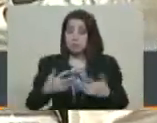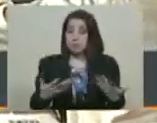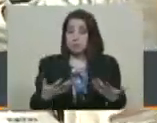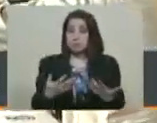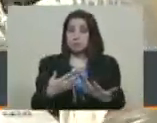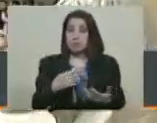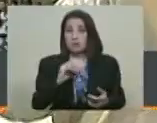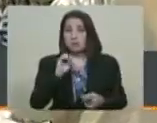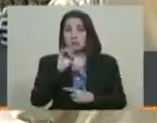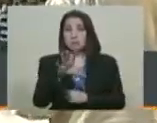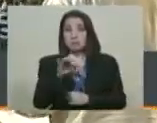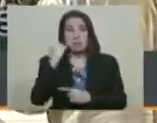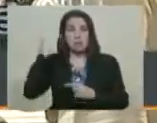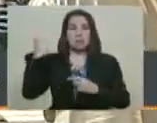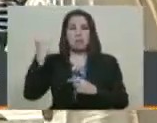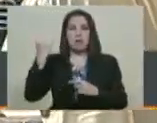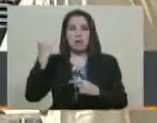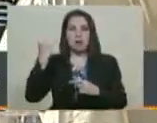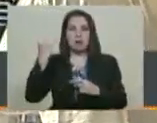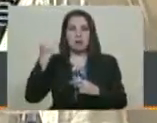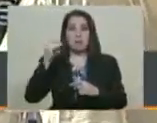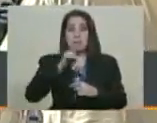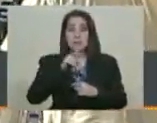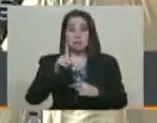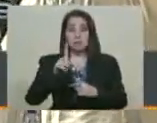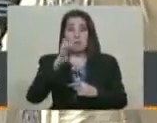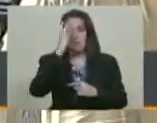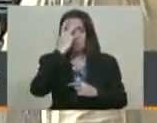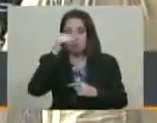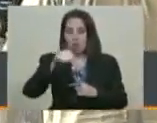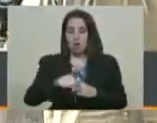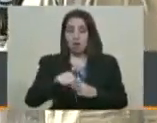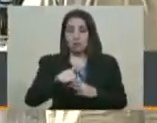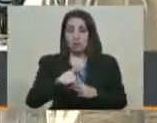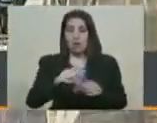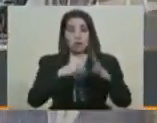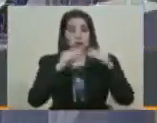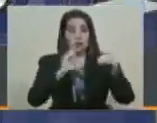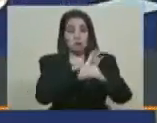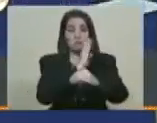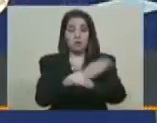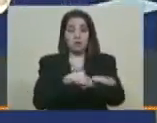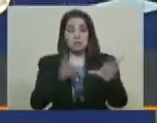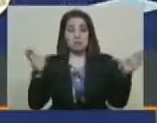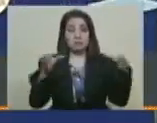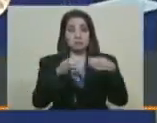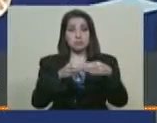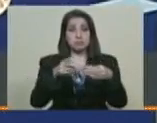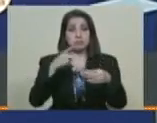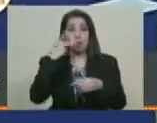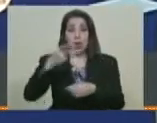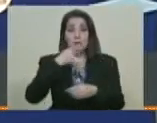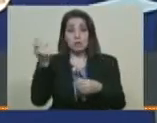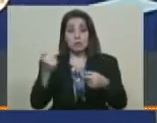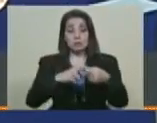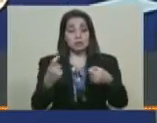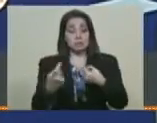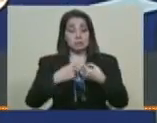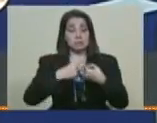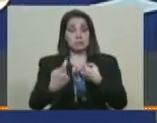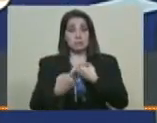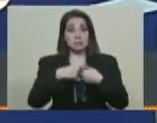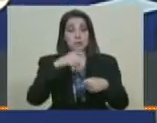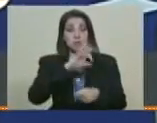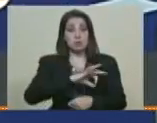lanzar esta idea hoy, 21 de febrero, a todas las fuerzas políticas de la revolución, a todas las fuerzas sociales, pero